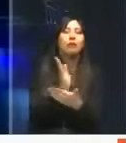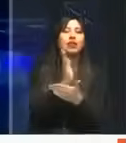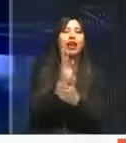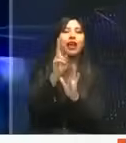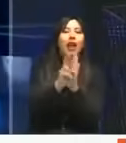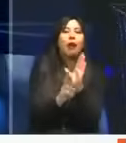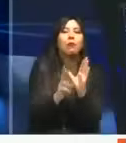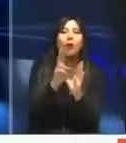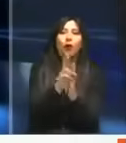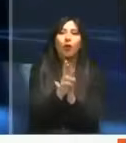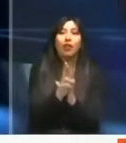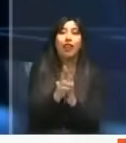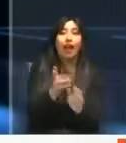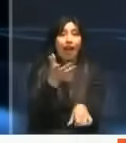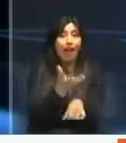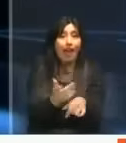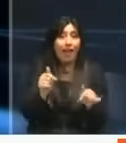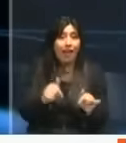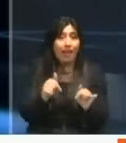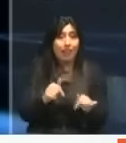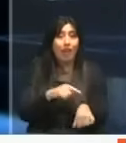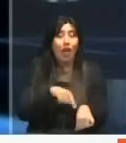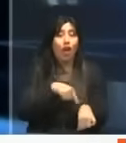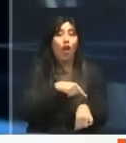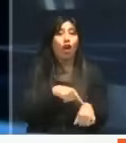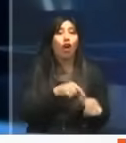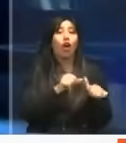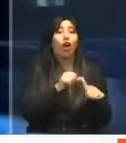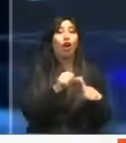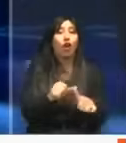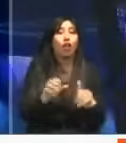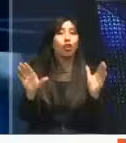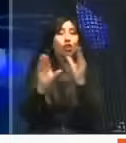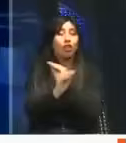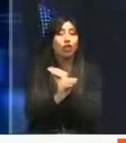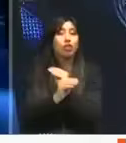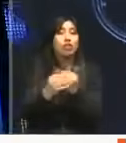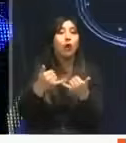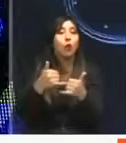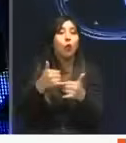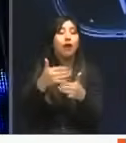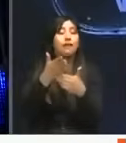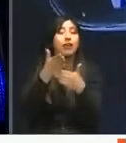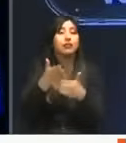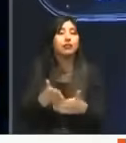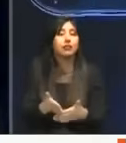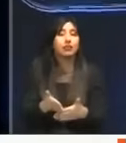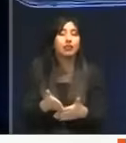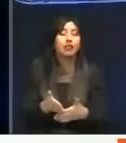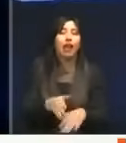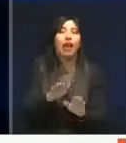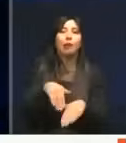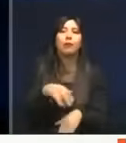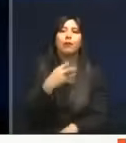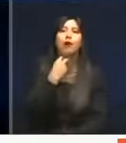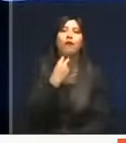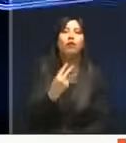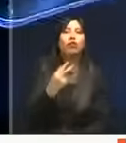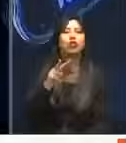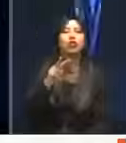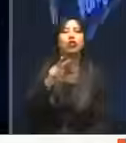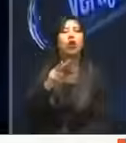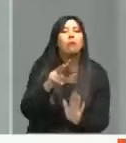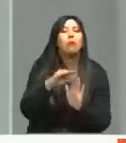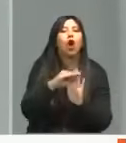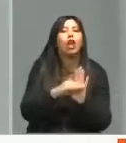reporte. Llevamos a esta hora de la noche, noche de jueves, comentando... La misma voz de Vértigo hoy se prepara